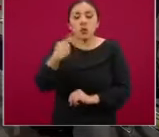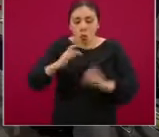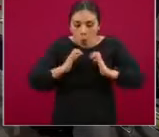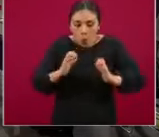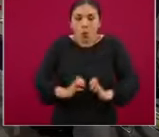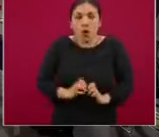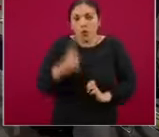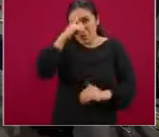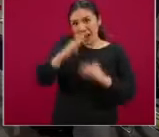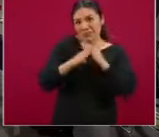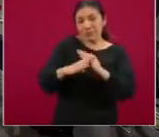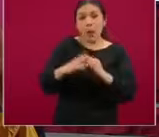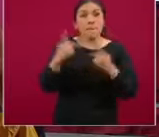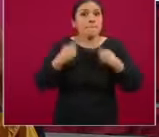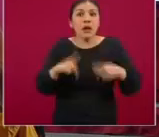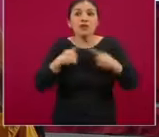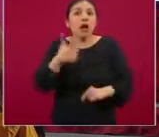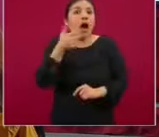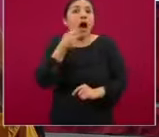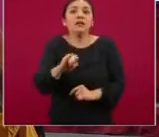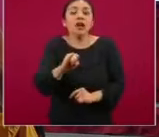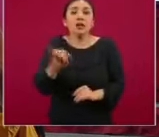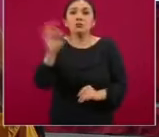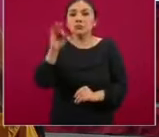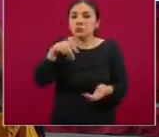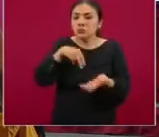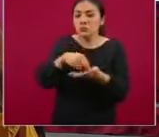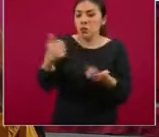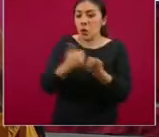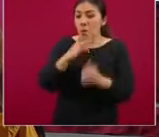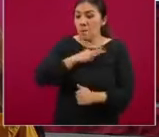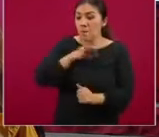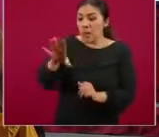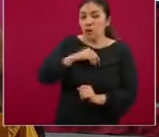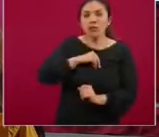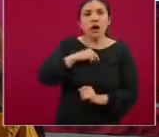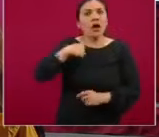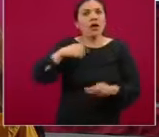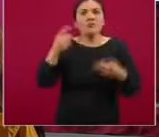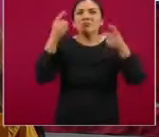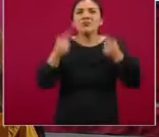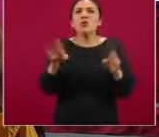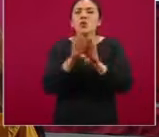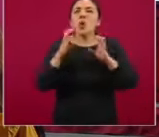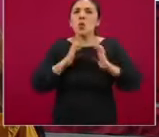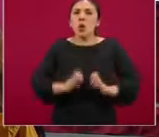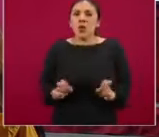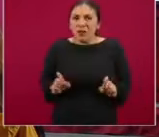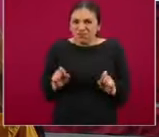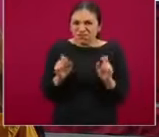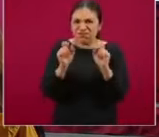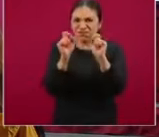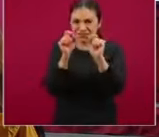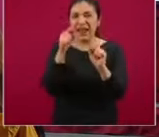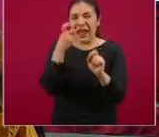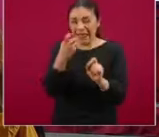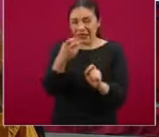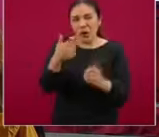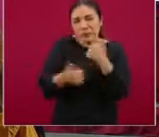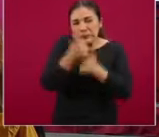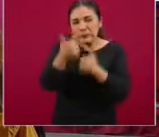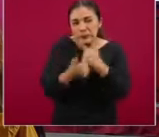inmunológica de la persona a la exposición del virus. Pero entonces esto nos lleva a este punto que es importante para estos tipos